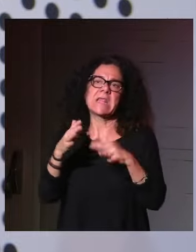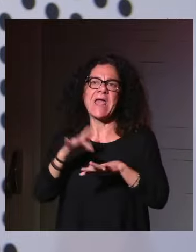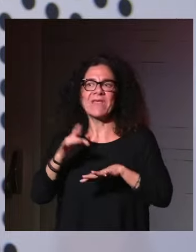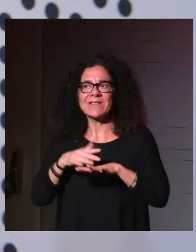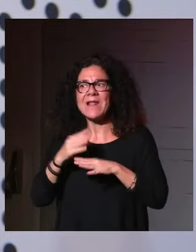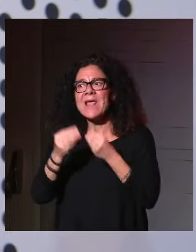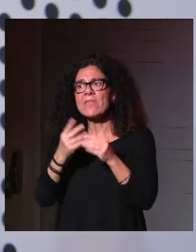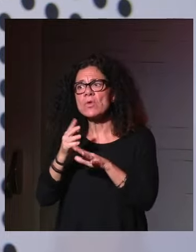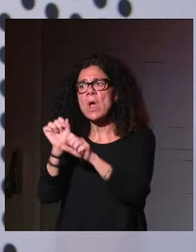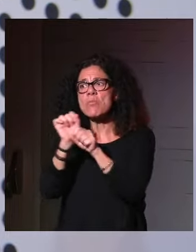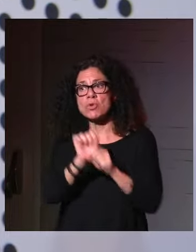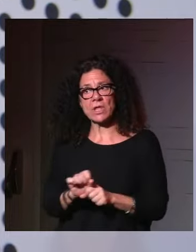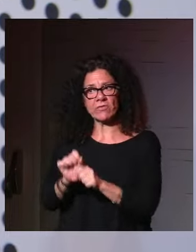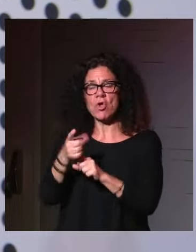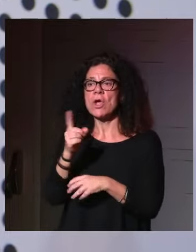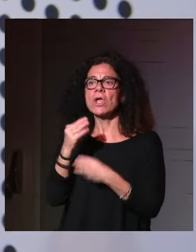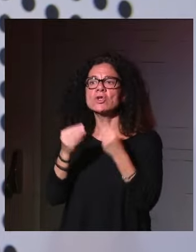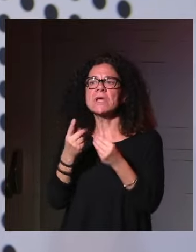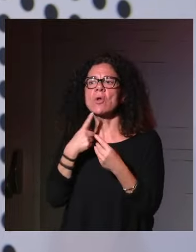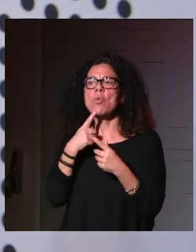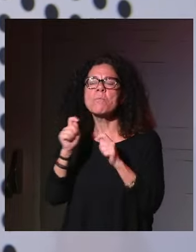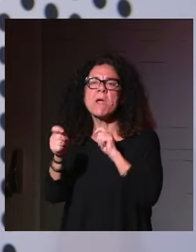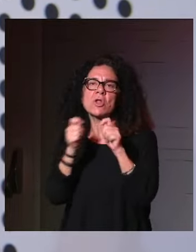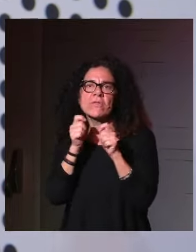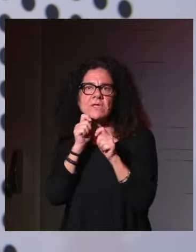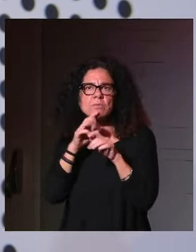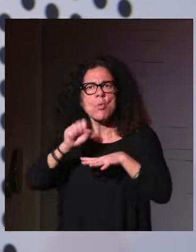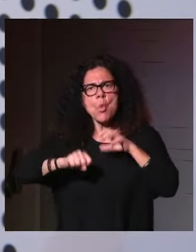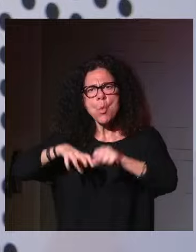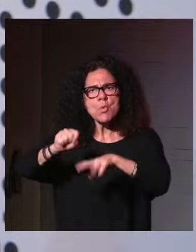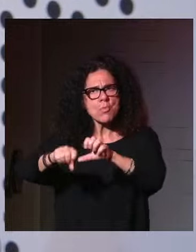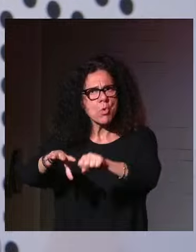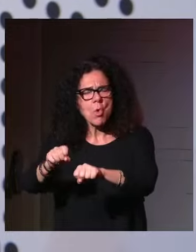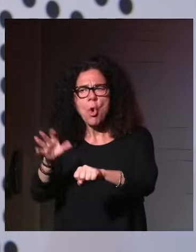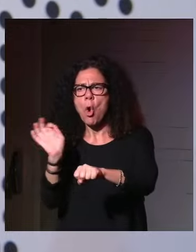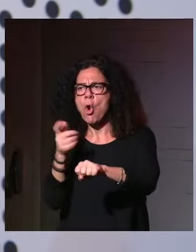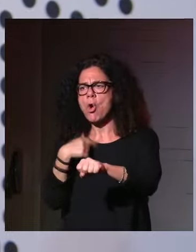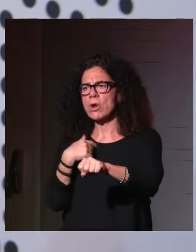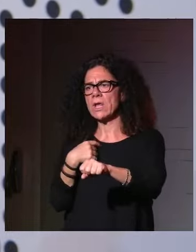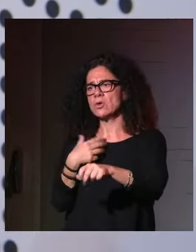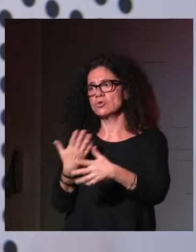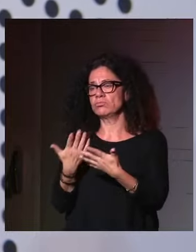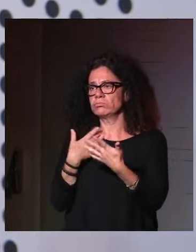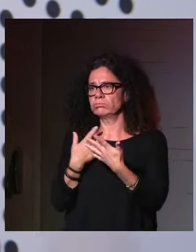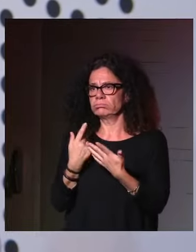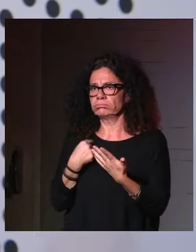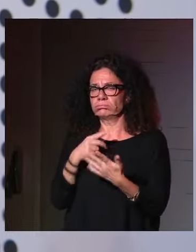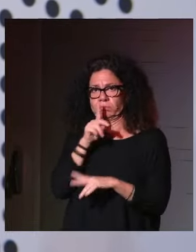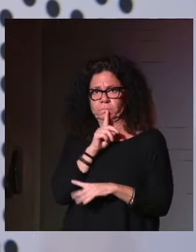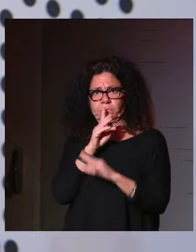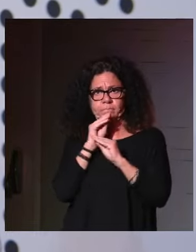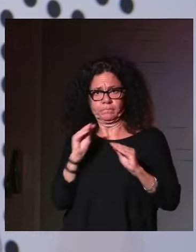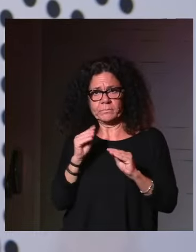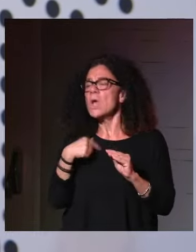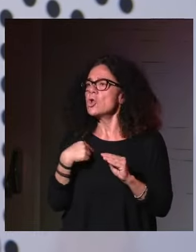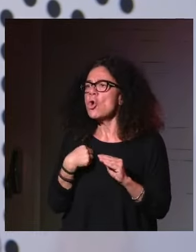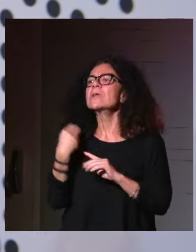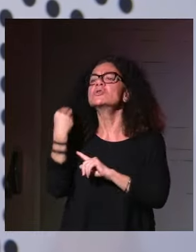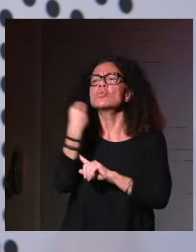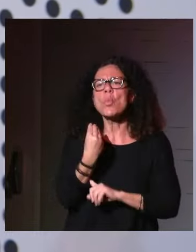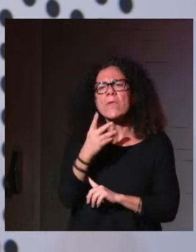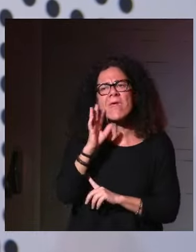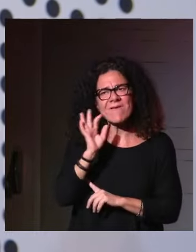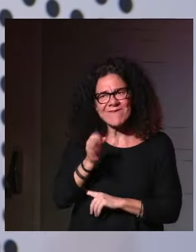protección que no sea hacer un periodismo Depredador o que o que nos inmol demos sino que se pueda realmente cuidar a las